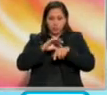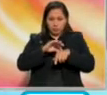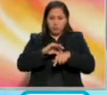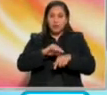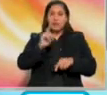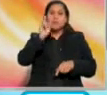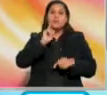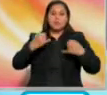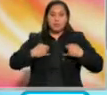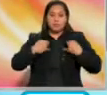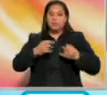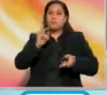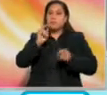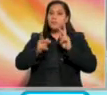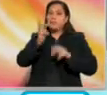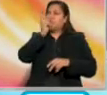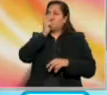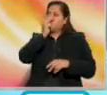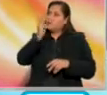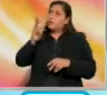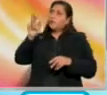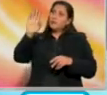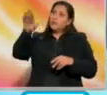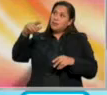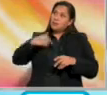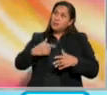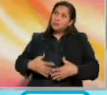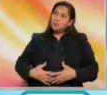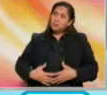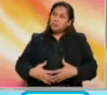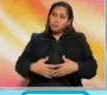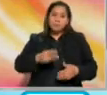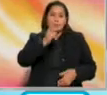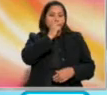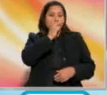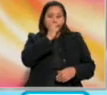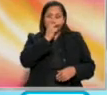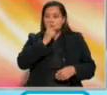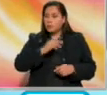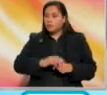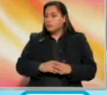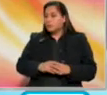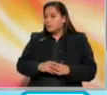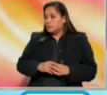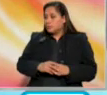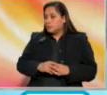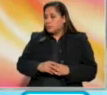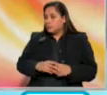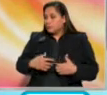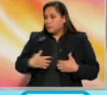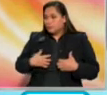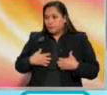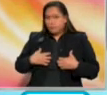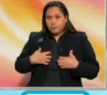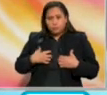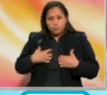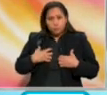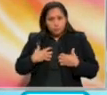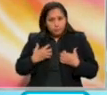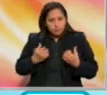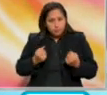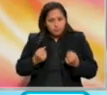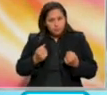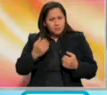estaba pues platicando al papá que estaba embarazada. Ajá. Y el papá, claro, se puso enojadísimo. Claro. Pero ¿sabes